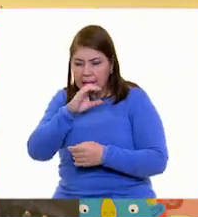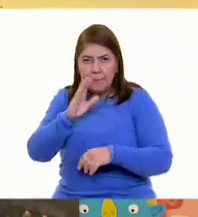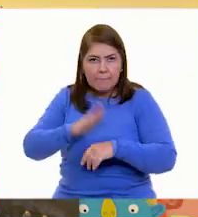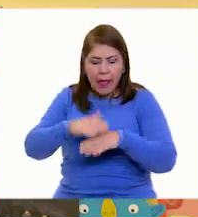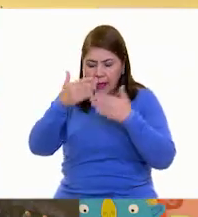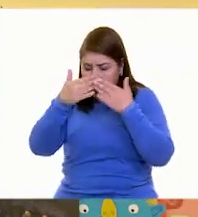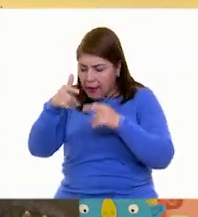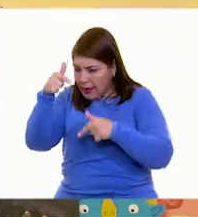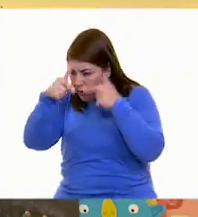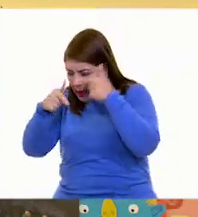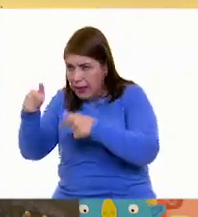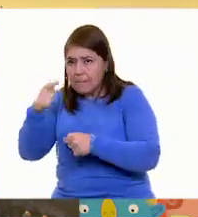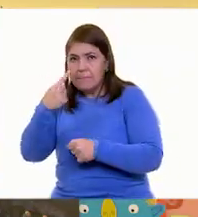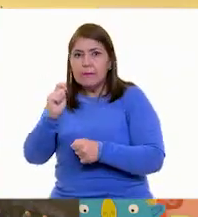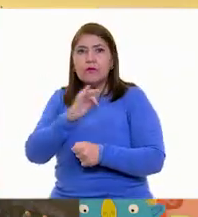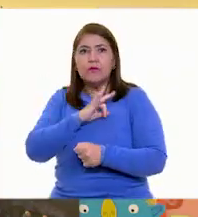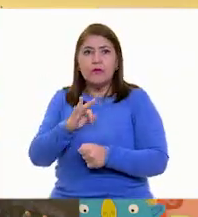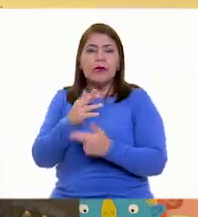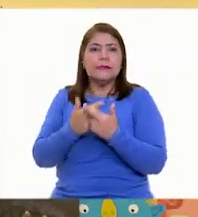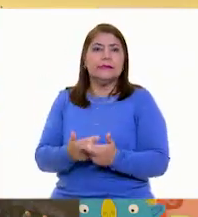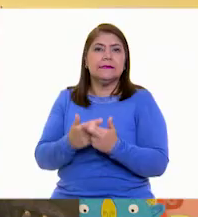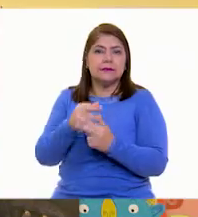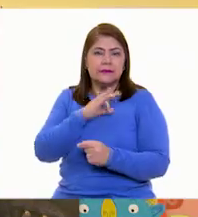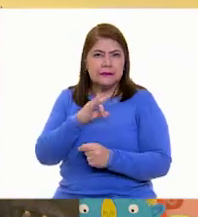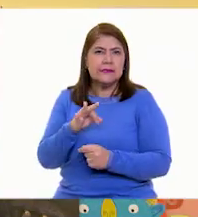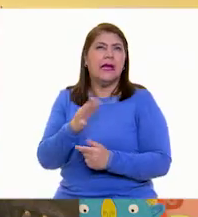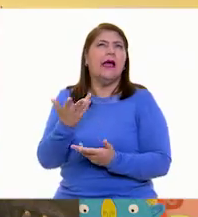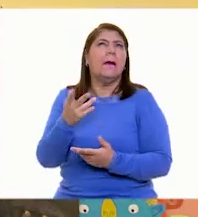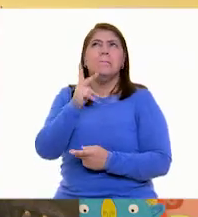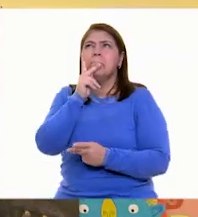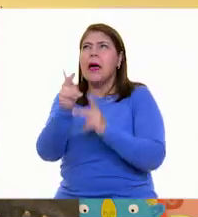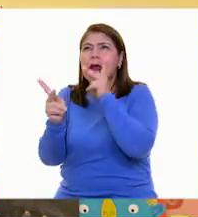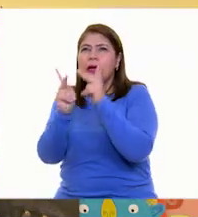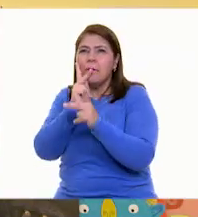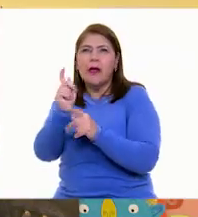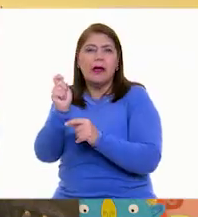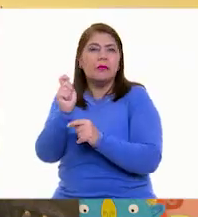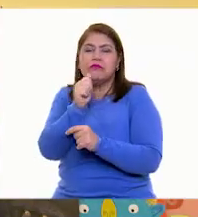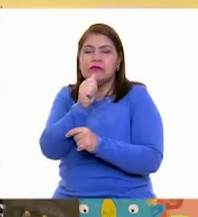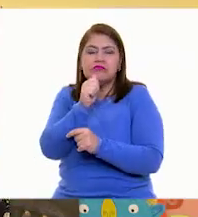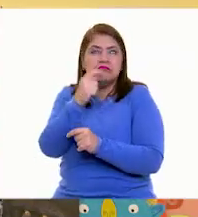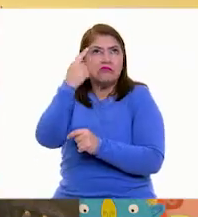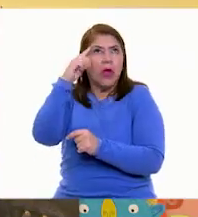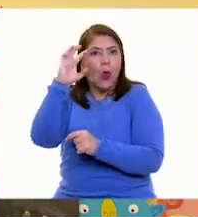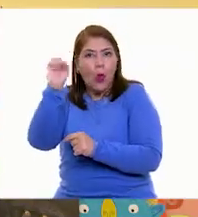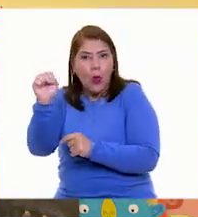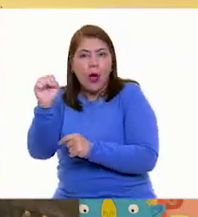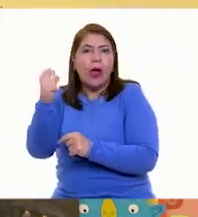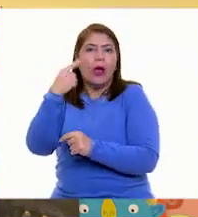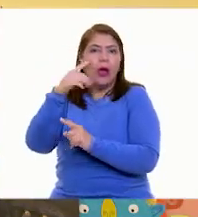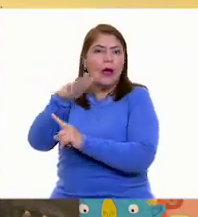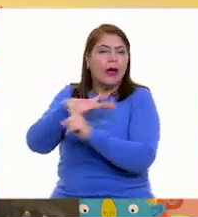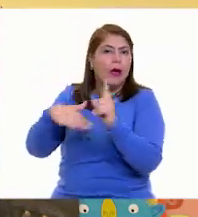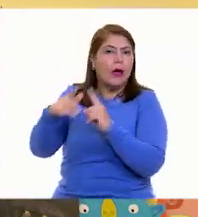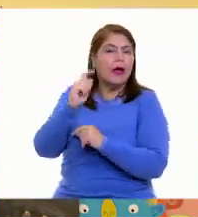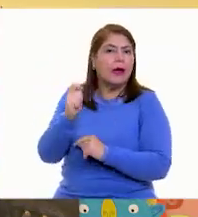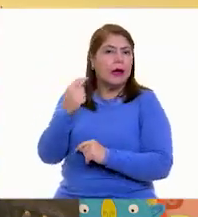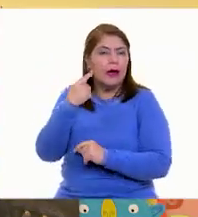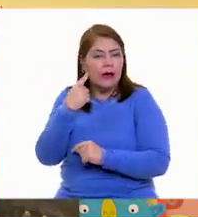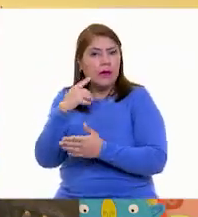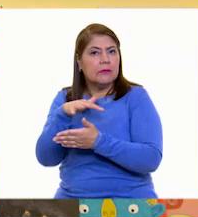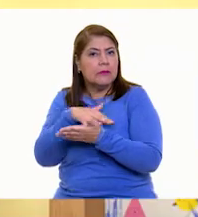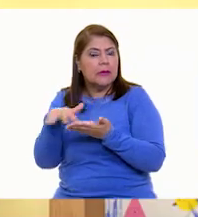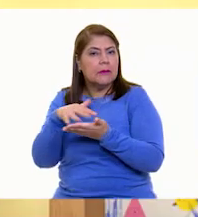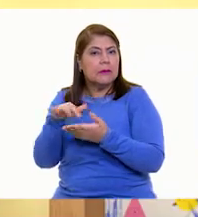el contenido, dispuestos a buscarle sentido a las palabras desconocidas que escuchan en nuestra voz al